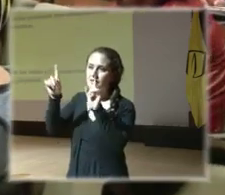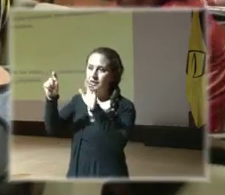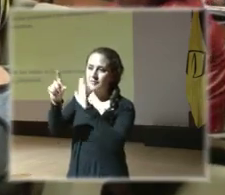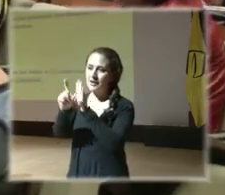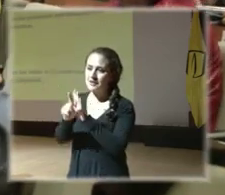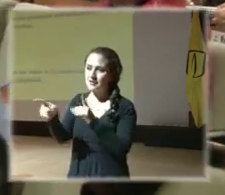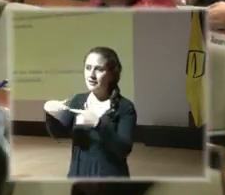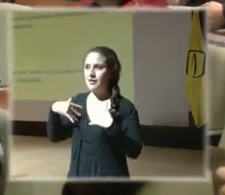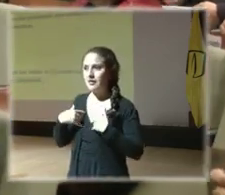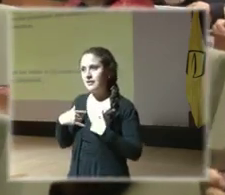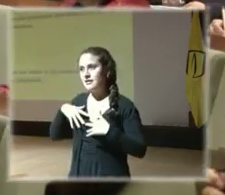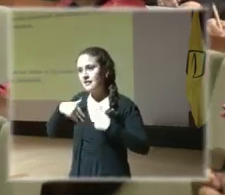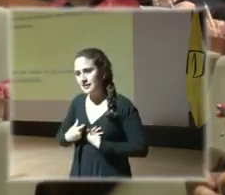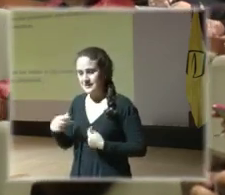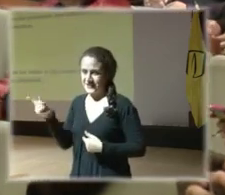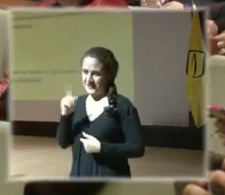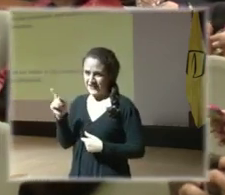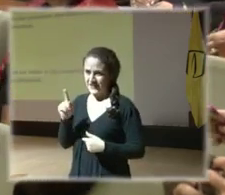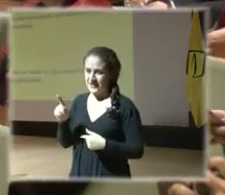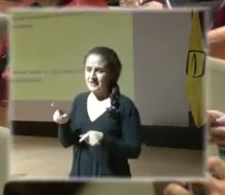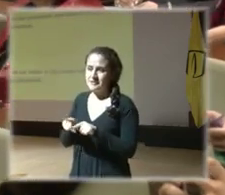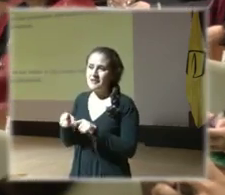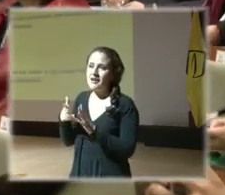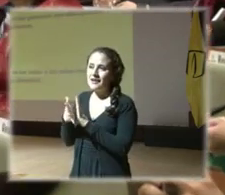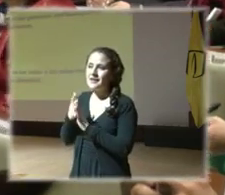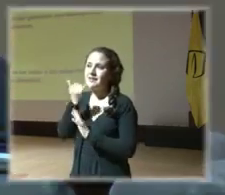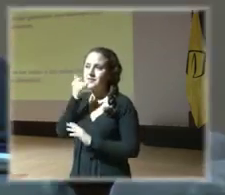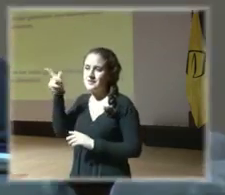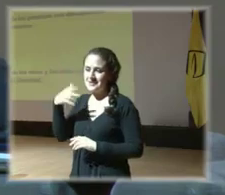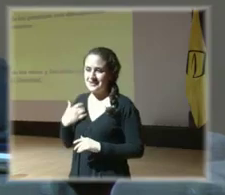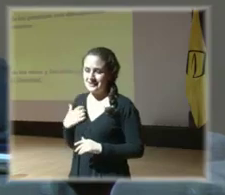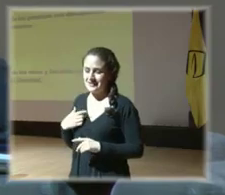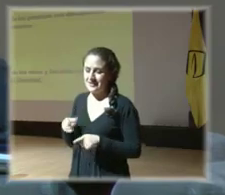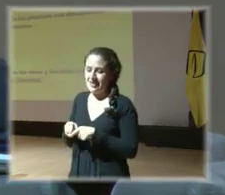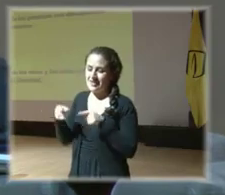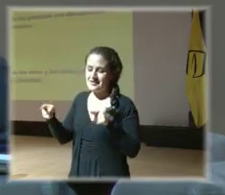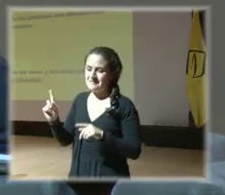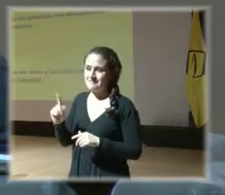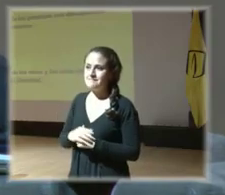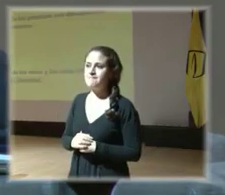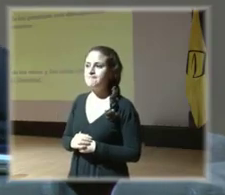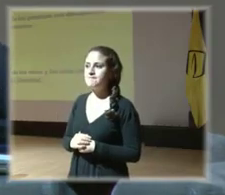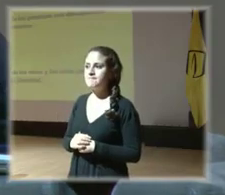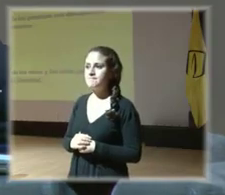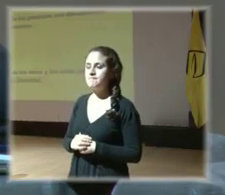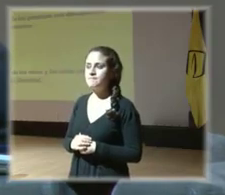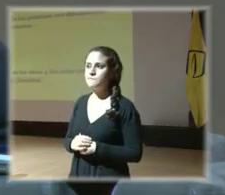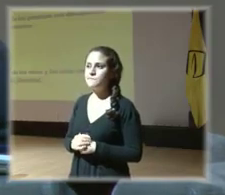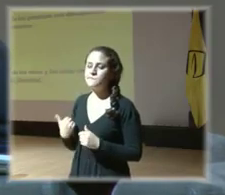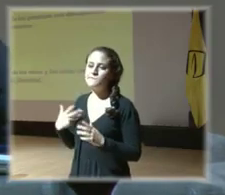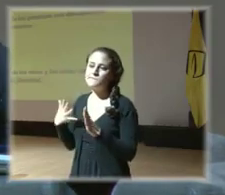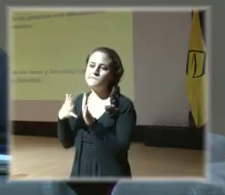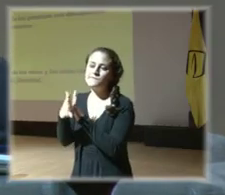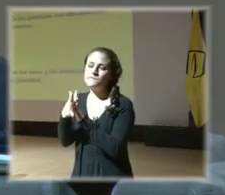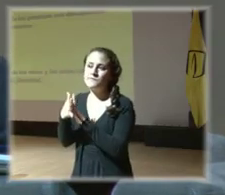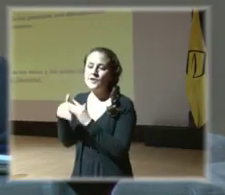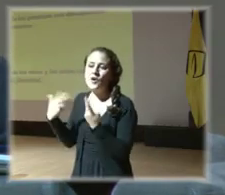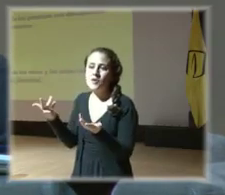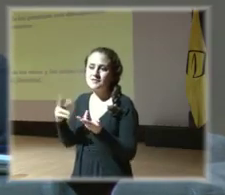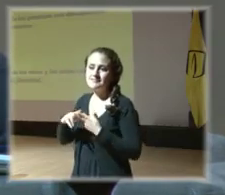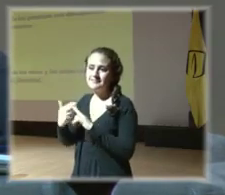en materia de qué es lo que está pasando en el mundo. Le voy a poner lo vamos a